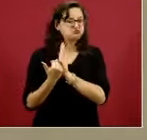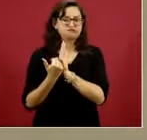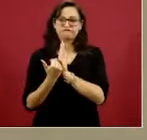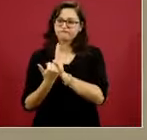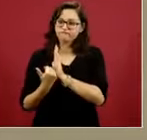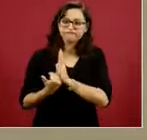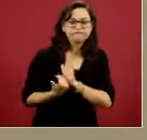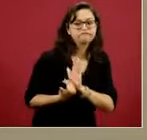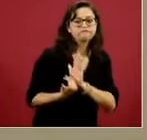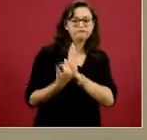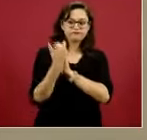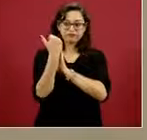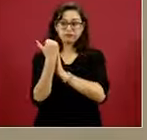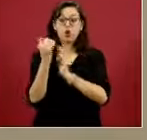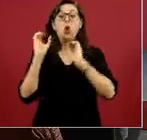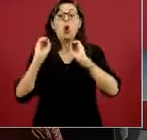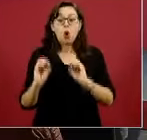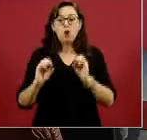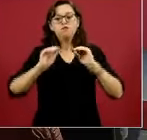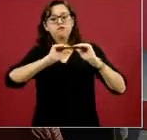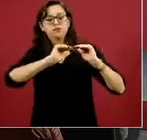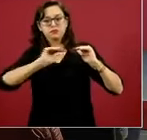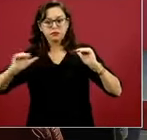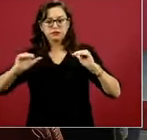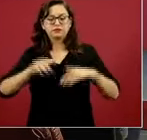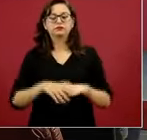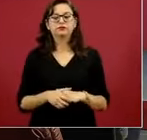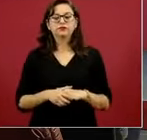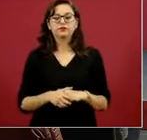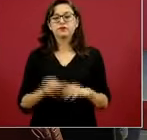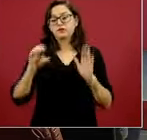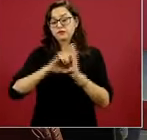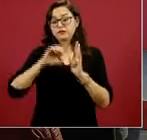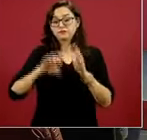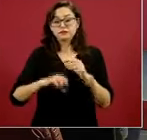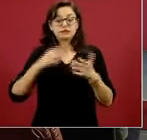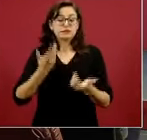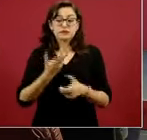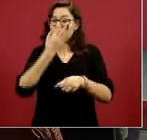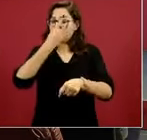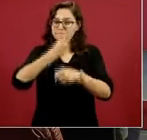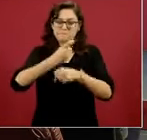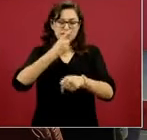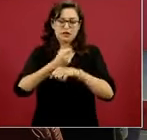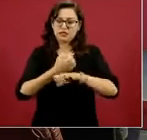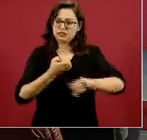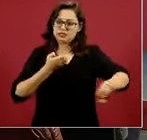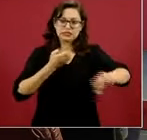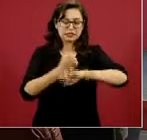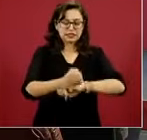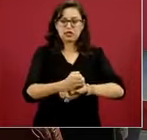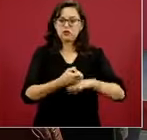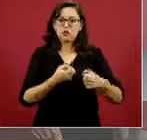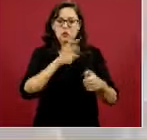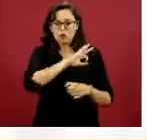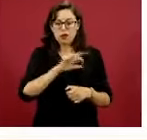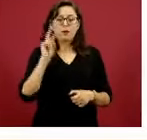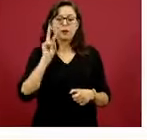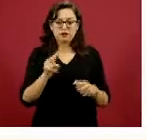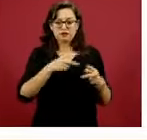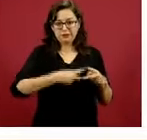una meseta después de un ascenso. El primer caso que presentamos, que también es la misma configuración de la curva epidemiológica,